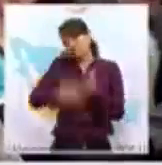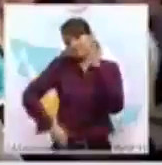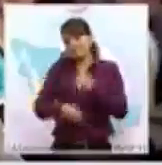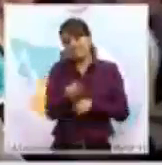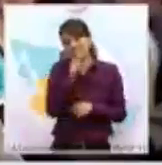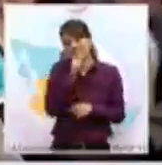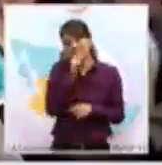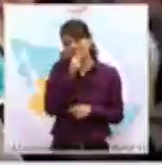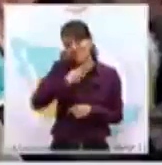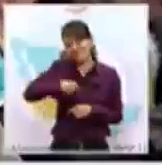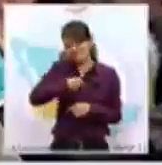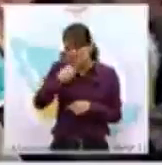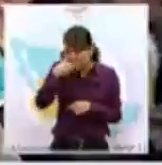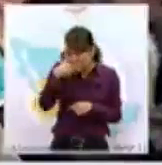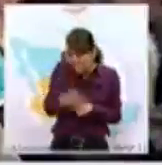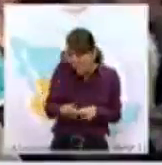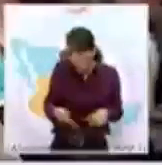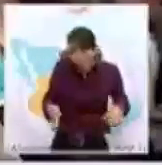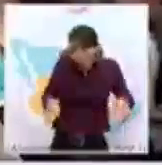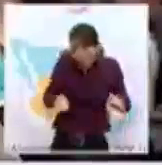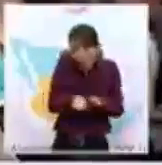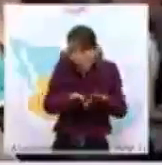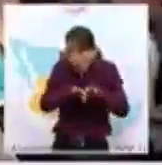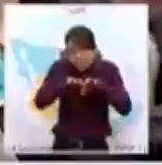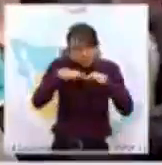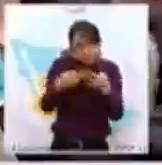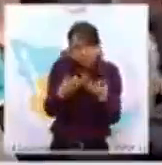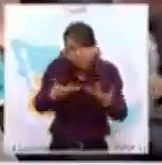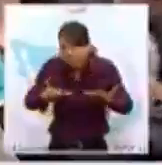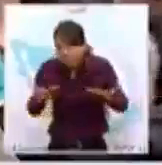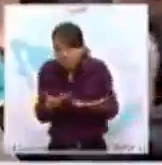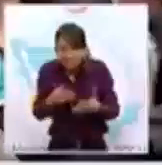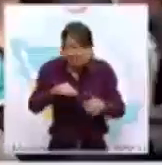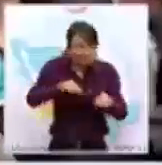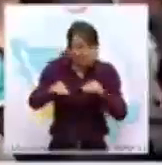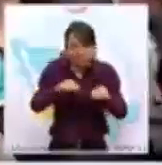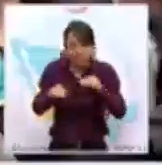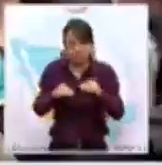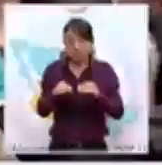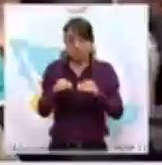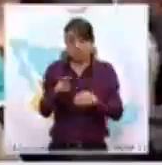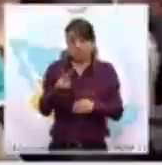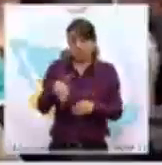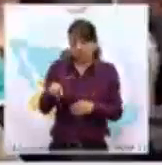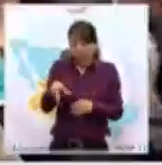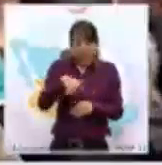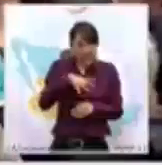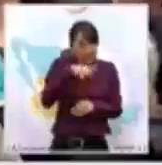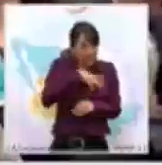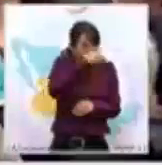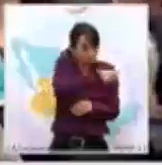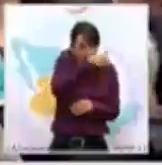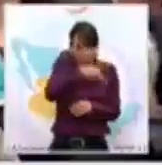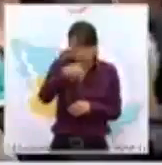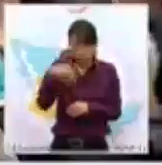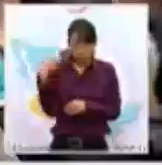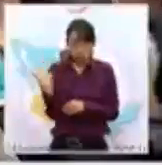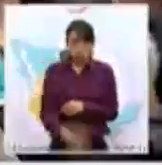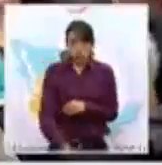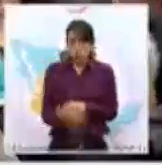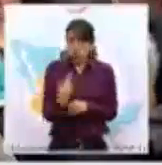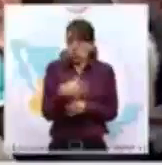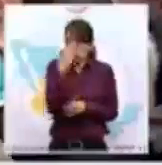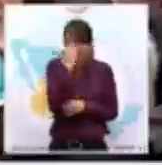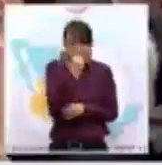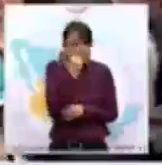¿no?, efectivamente las salidas de esa gran capacidad, ¿no?, o esas grandes capacidades que nosotros podemos ver en